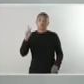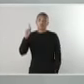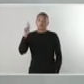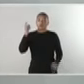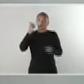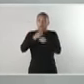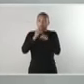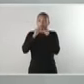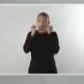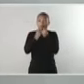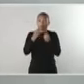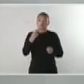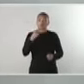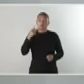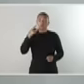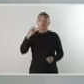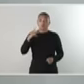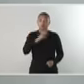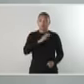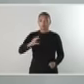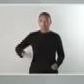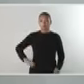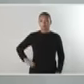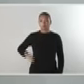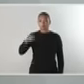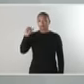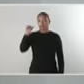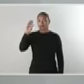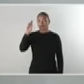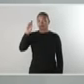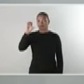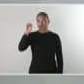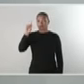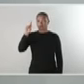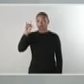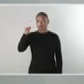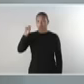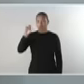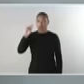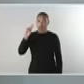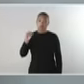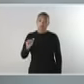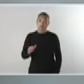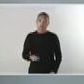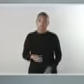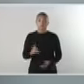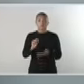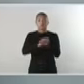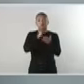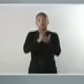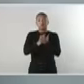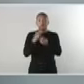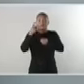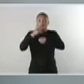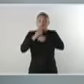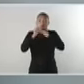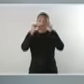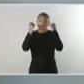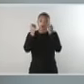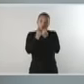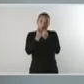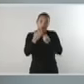tiene el uso de la palabra por un minuto su candidato a diez Pineda Morín tamaulipecos en Encuentro Social